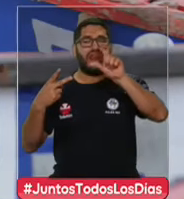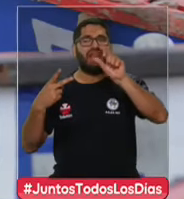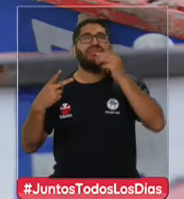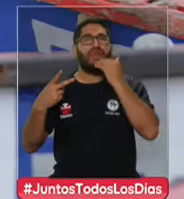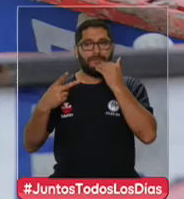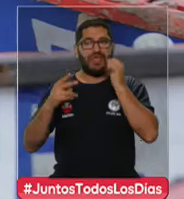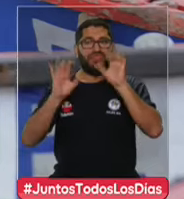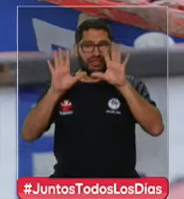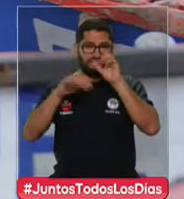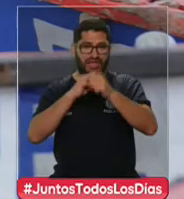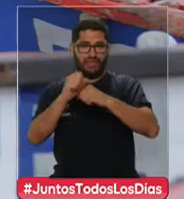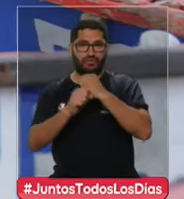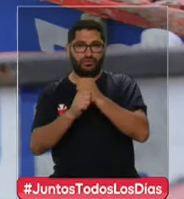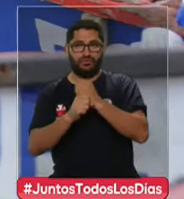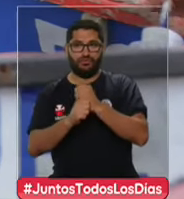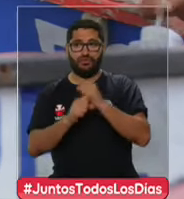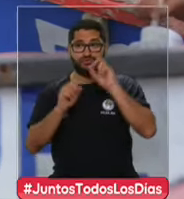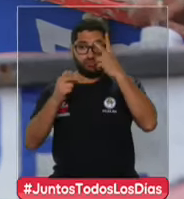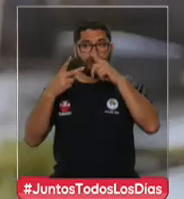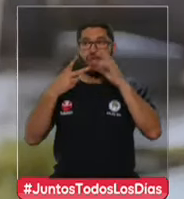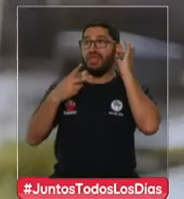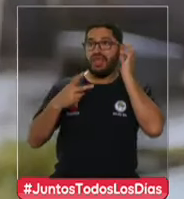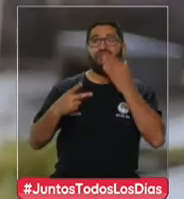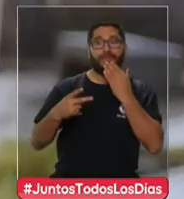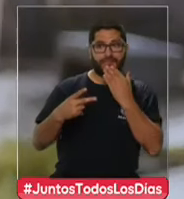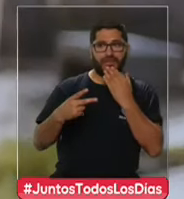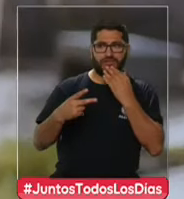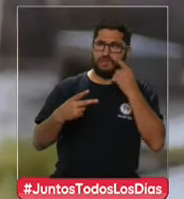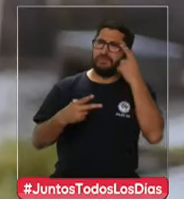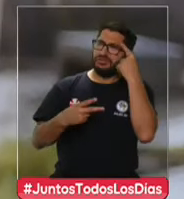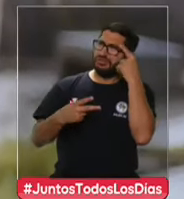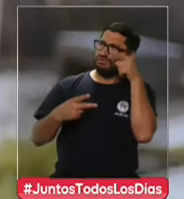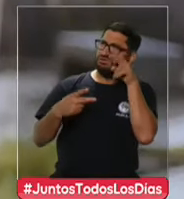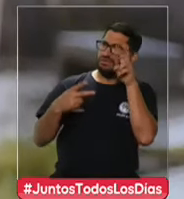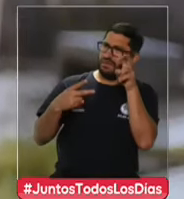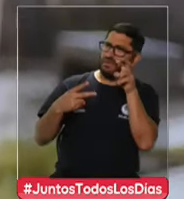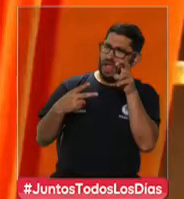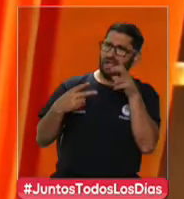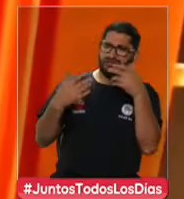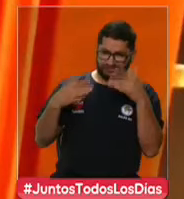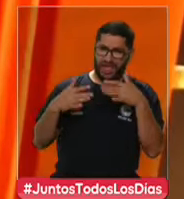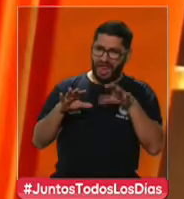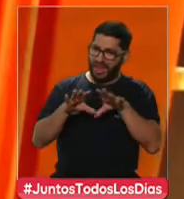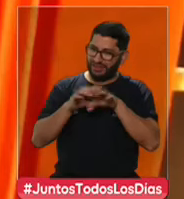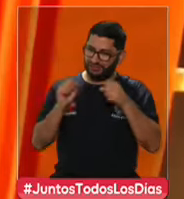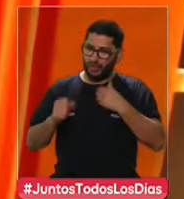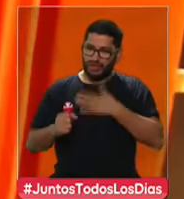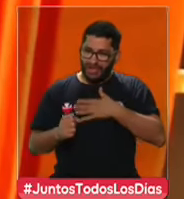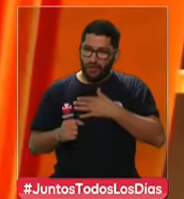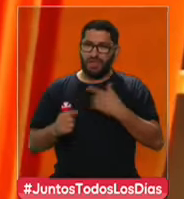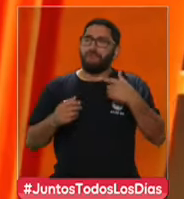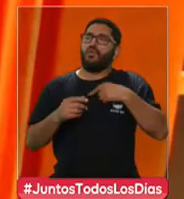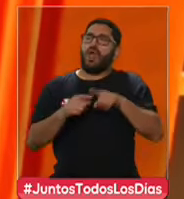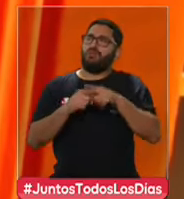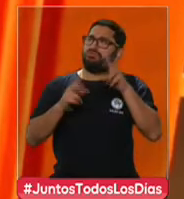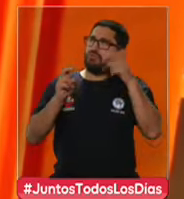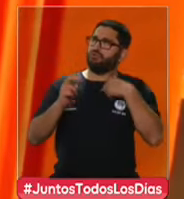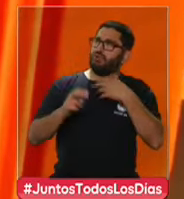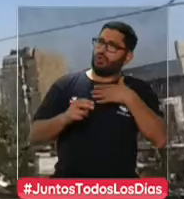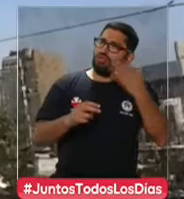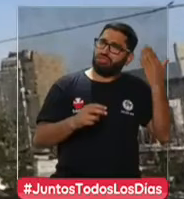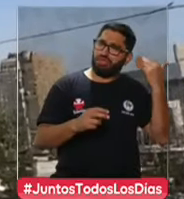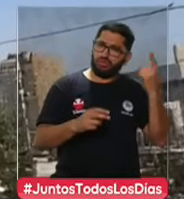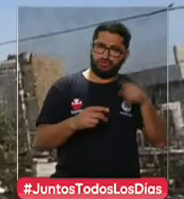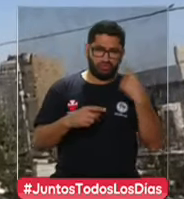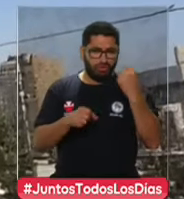Después que llegó mi segunda hija, yo dije, estoy formando lo que quería, lo que deseaba, pero se volvió más loco trabajando, no